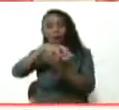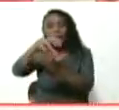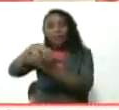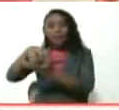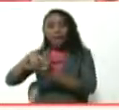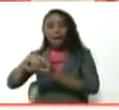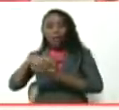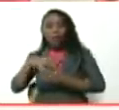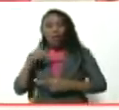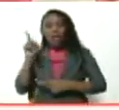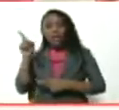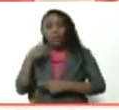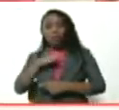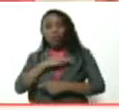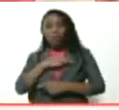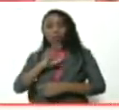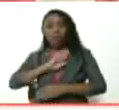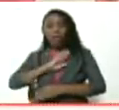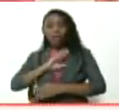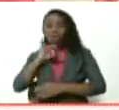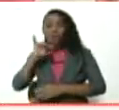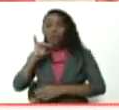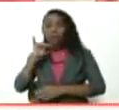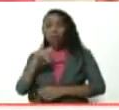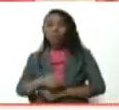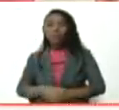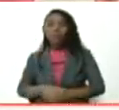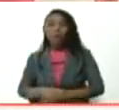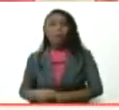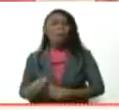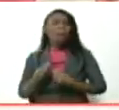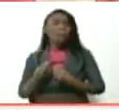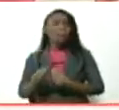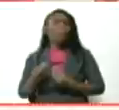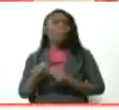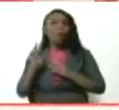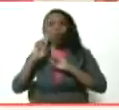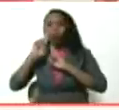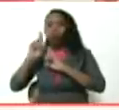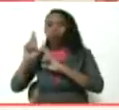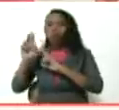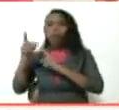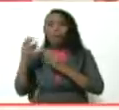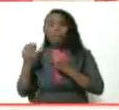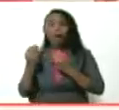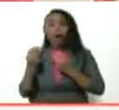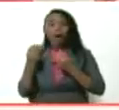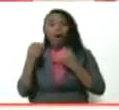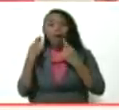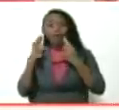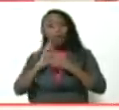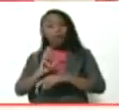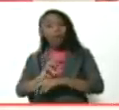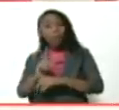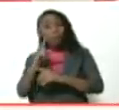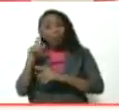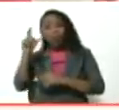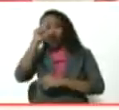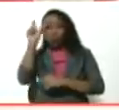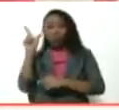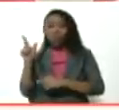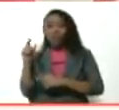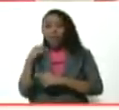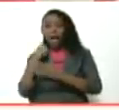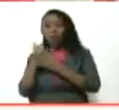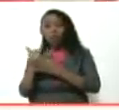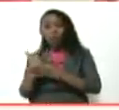desde las alcaldías nosotros pudiéramos tener información para darle respuesta mucho más rápido por la vía del partido, ayudar en lo que tengamos que